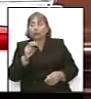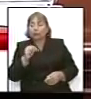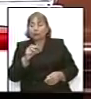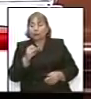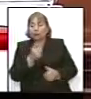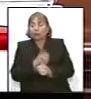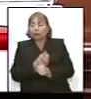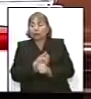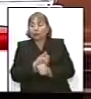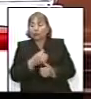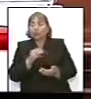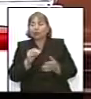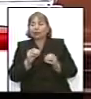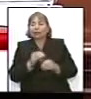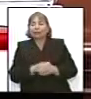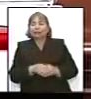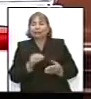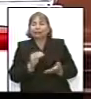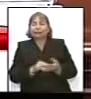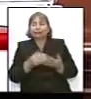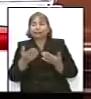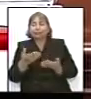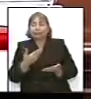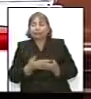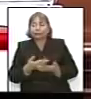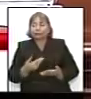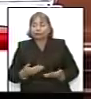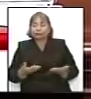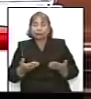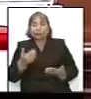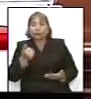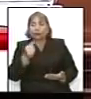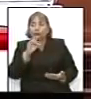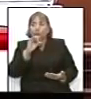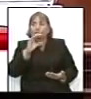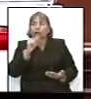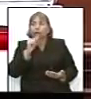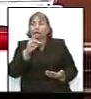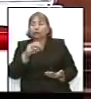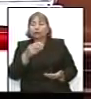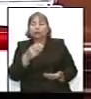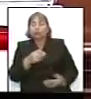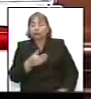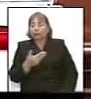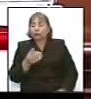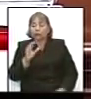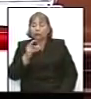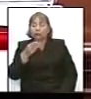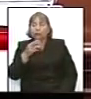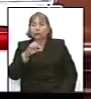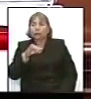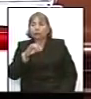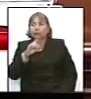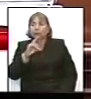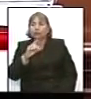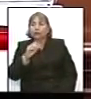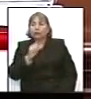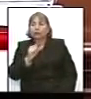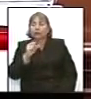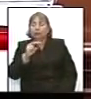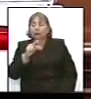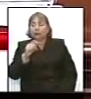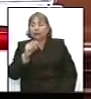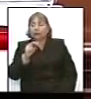Lucanas, departamento de Ayacucho, que abarca los distritos de Aucará, Cabana, Carmen Salcedo, Chipao, Huacaña y Santa Ana